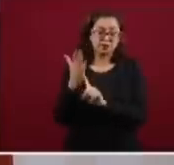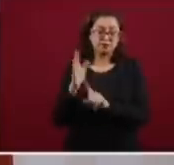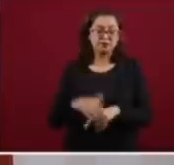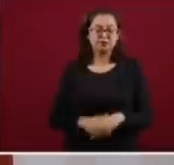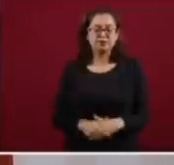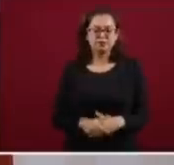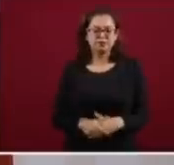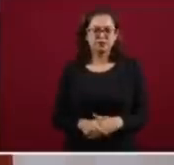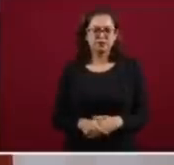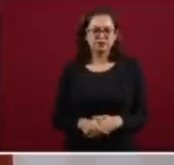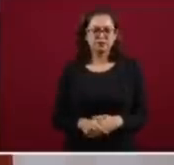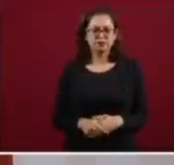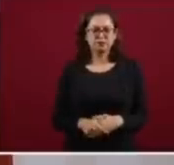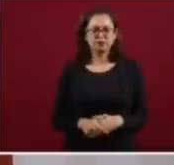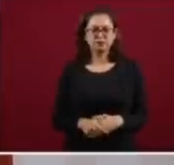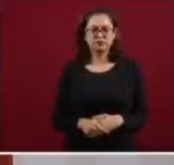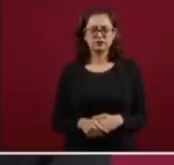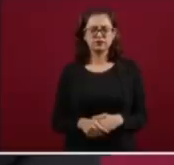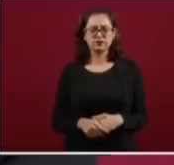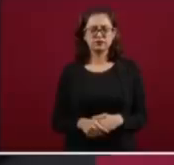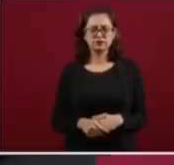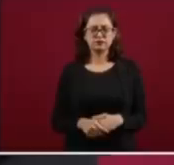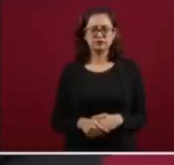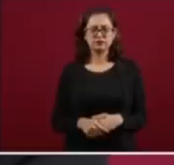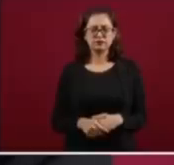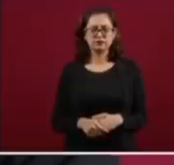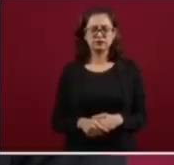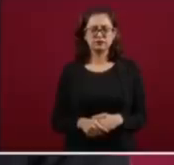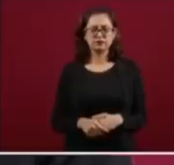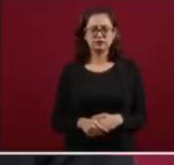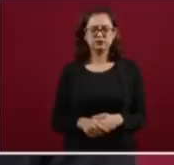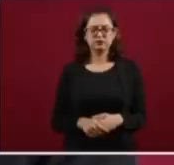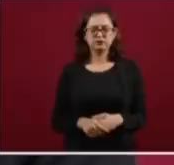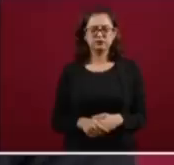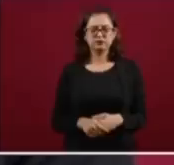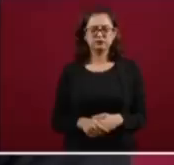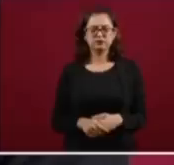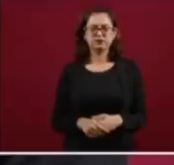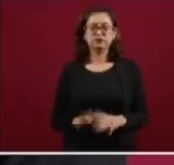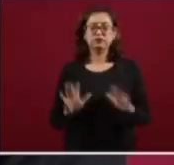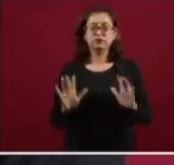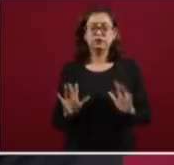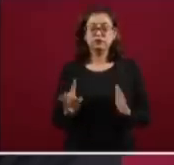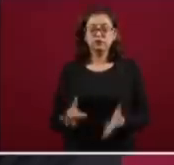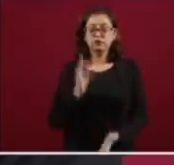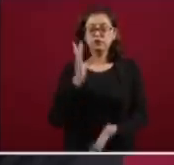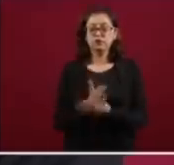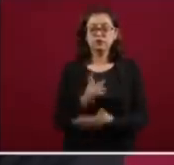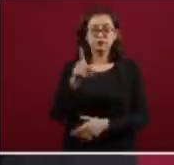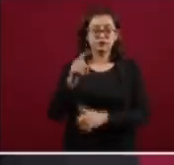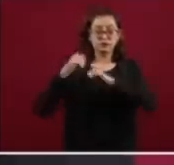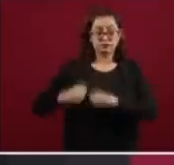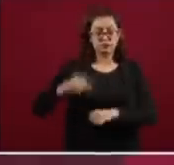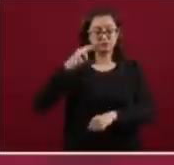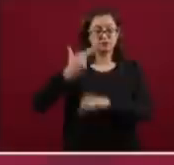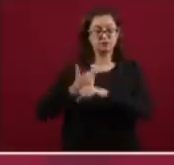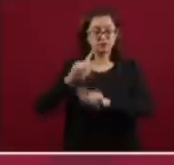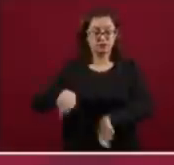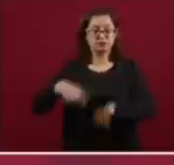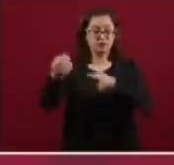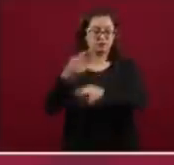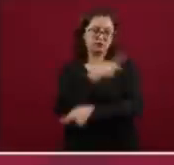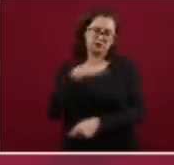s cosa d que la autoridad competente investigue